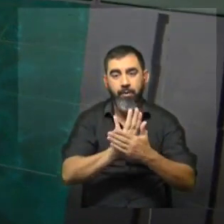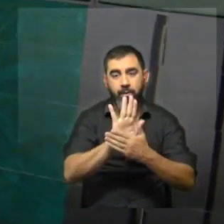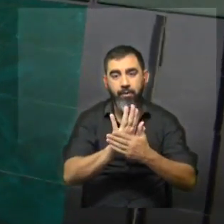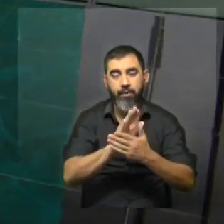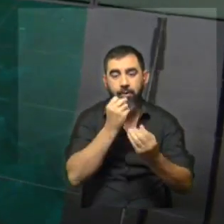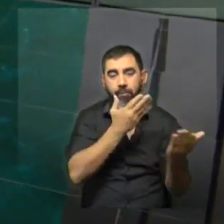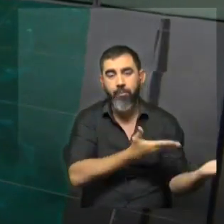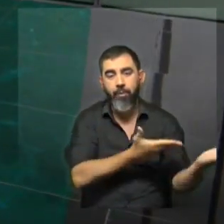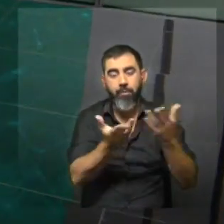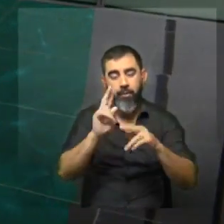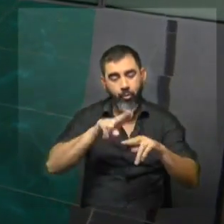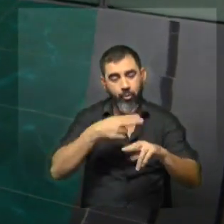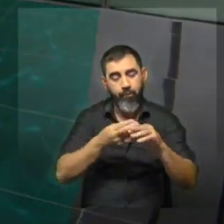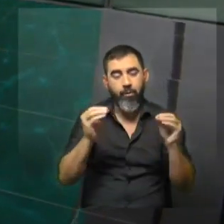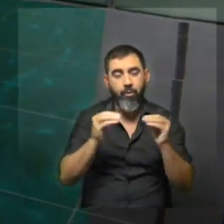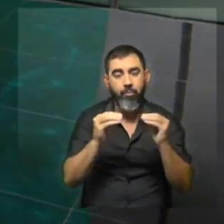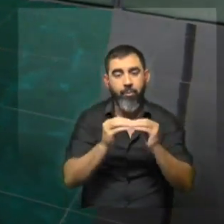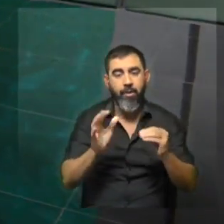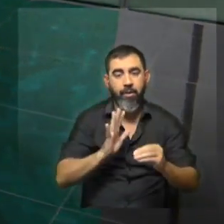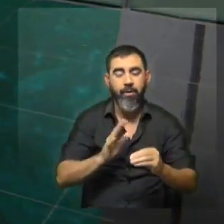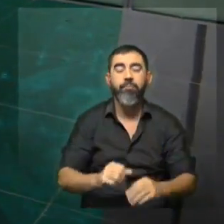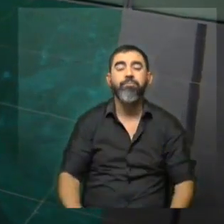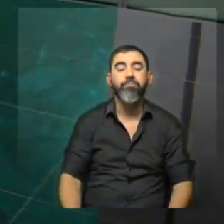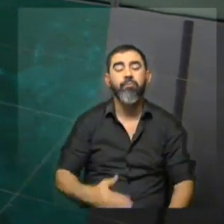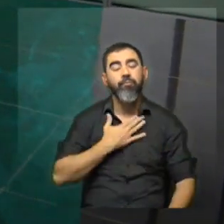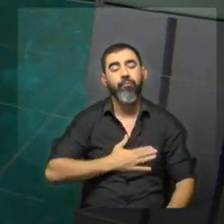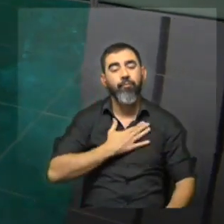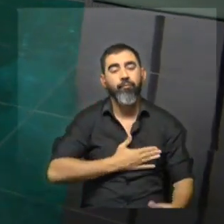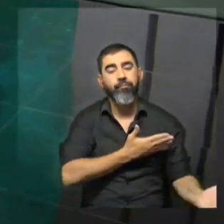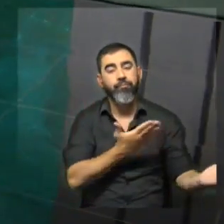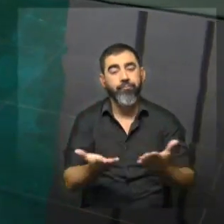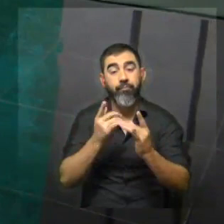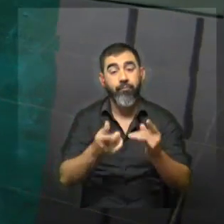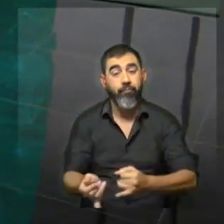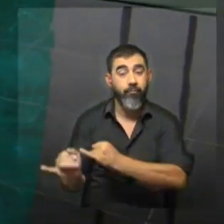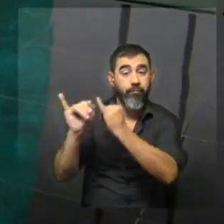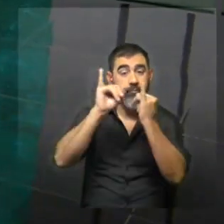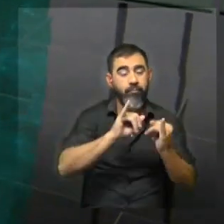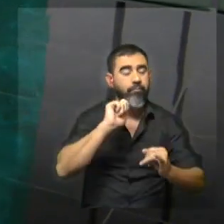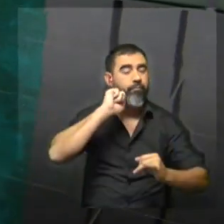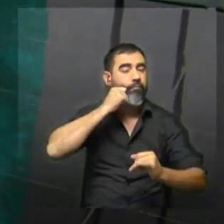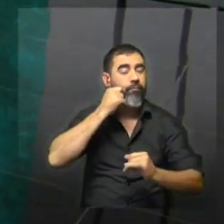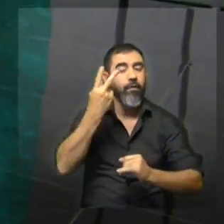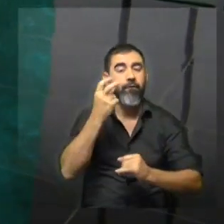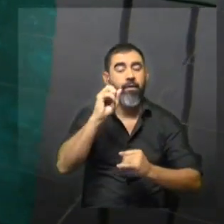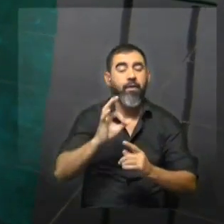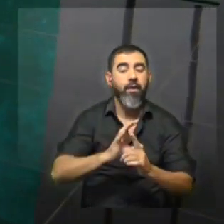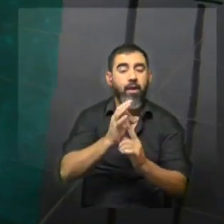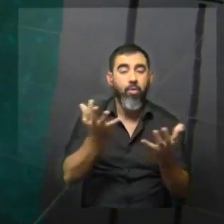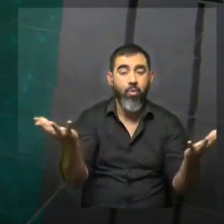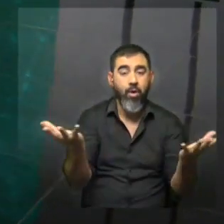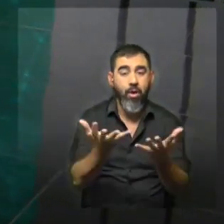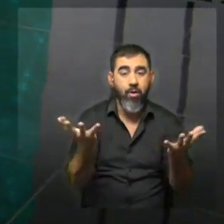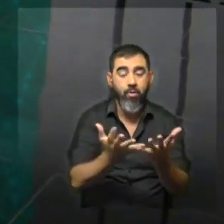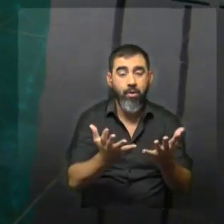bienvenida nuevamente Pilar de giro Cómo anda cómo anda muy bien Un gusto recibirles además una jornada estupenda 20 grados de temperatura a